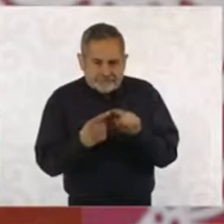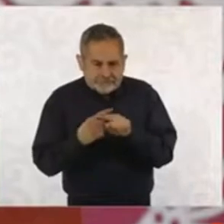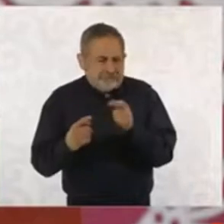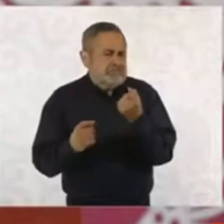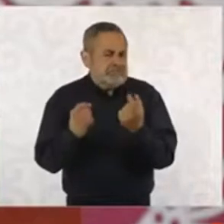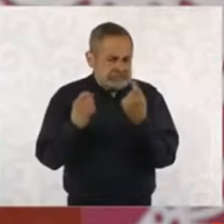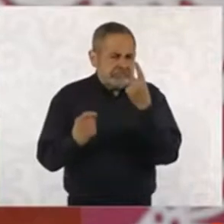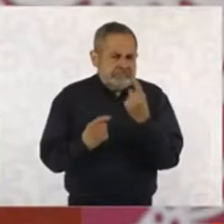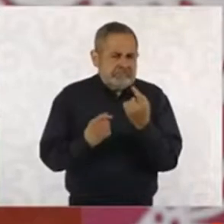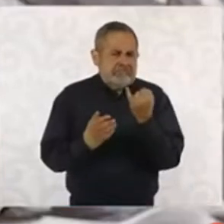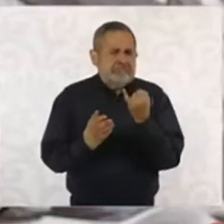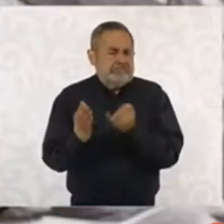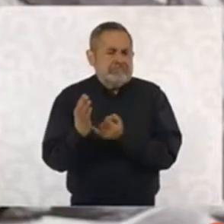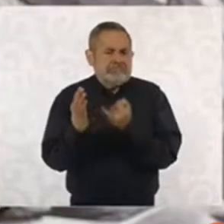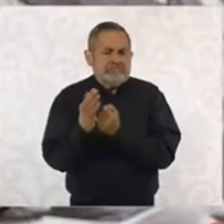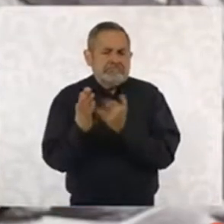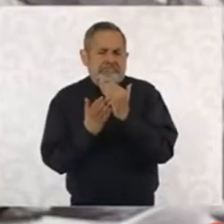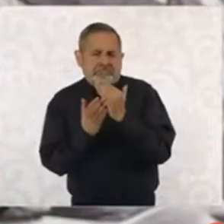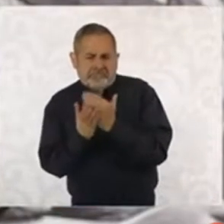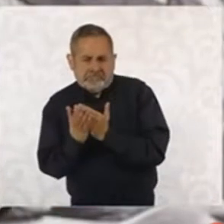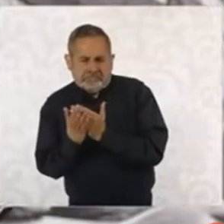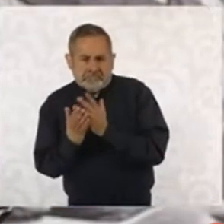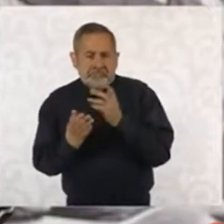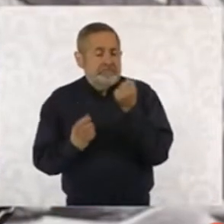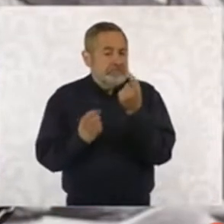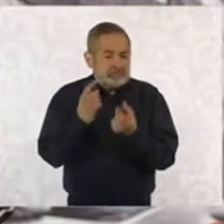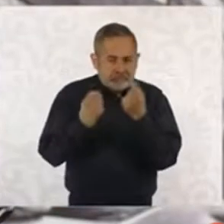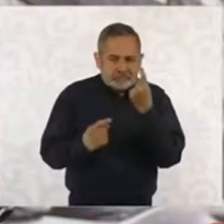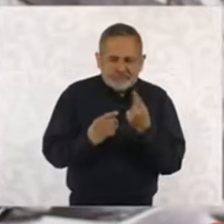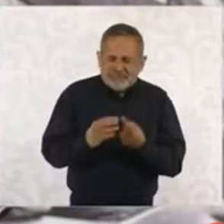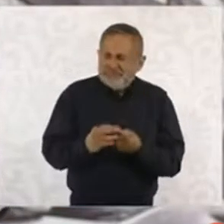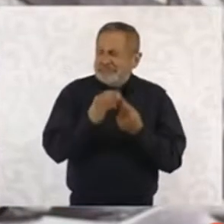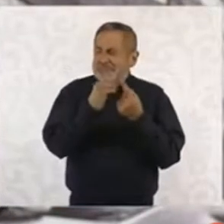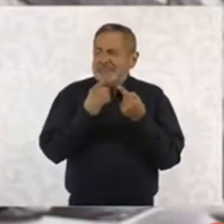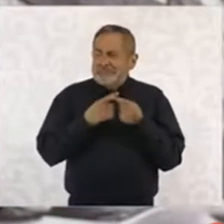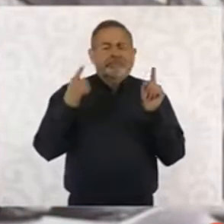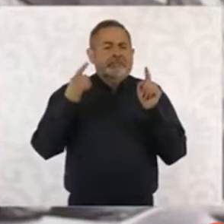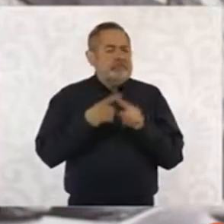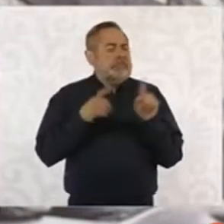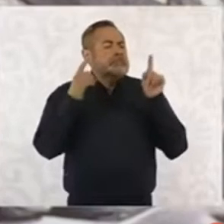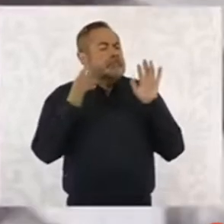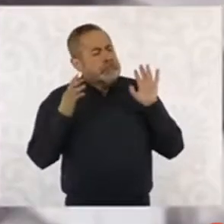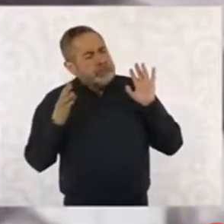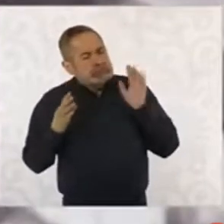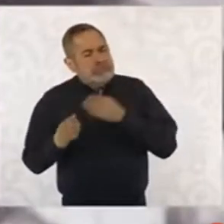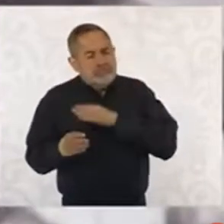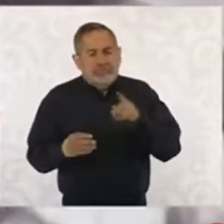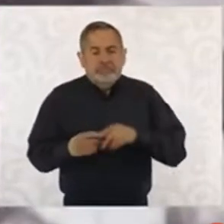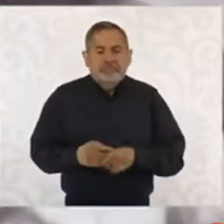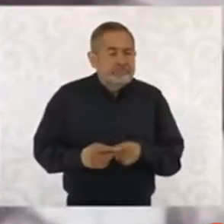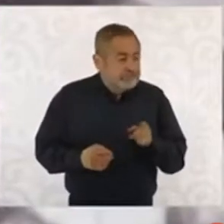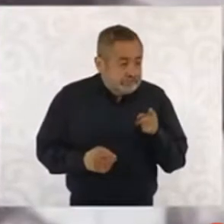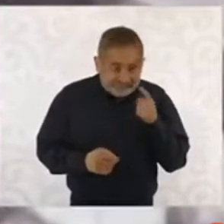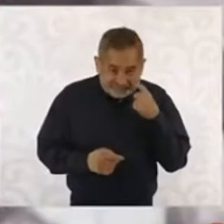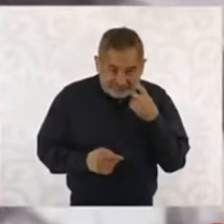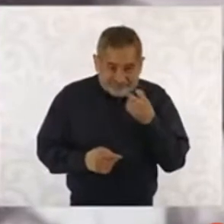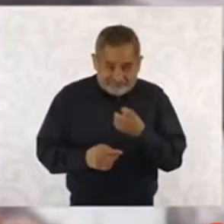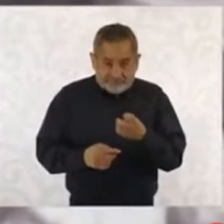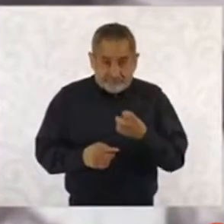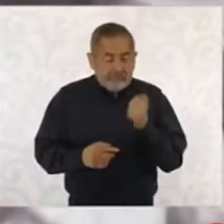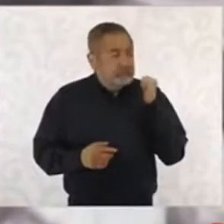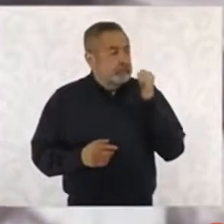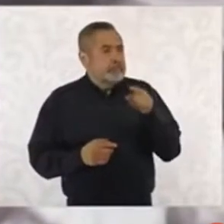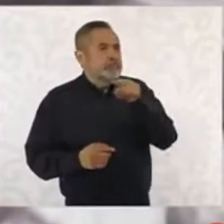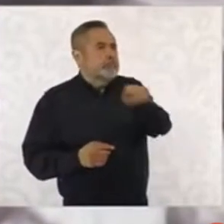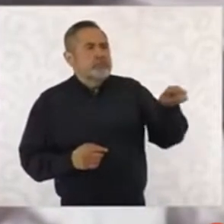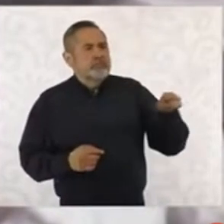Y esto solamente se da en situaciones muy excepcionales. El caso es que cualquier